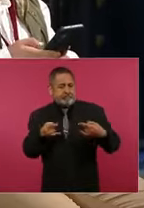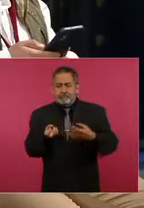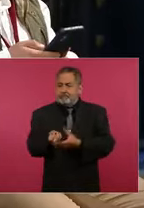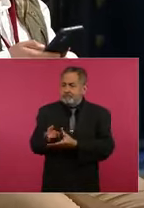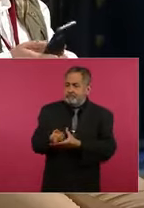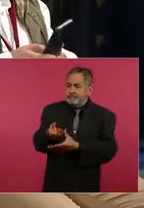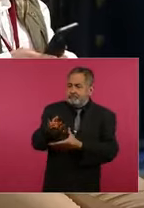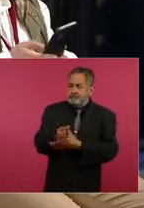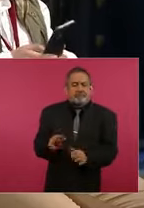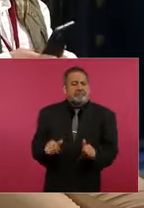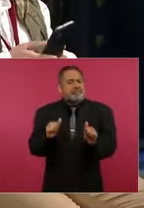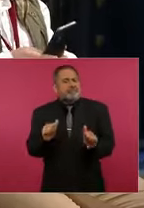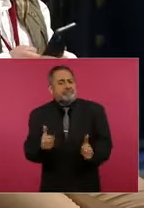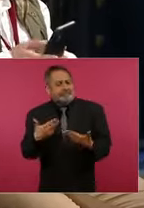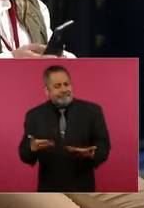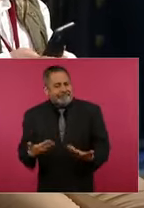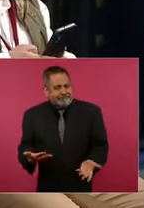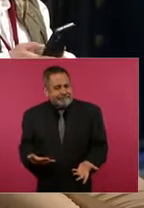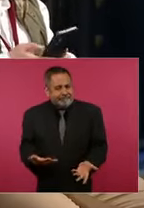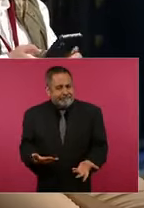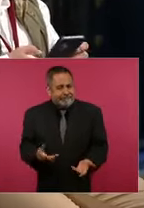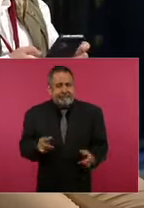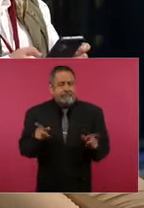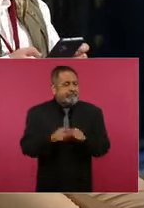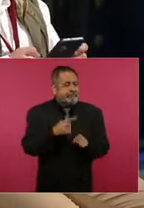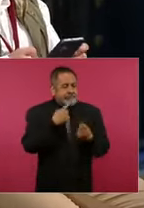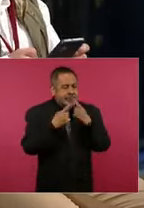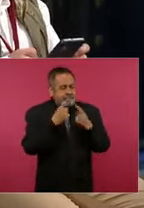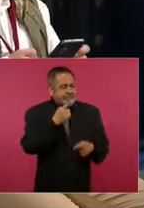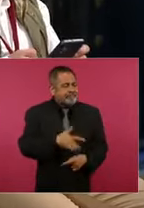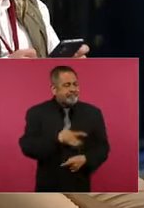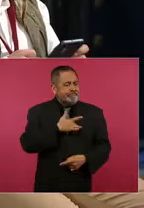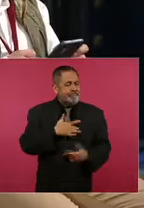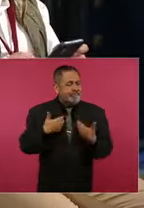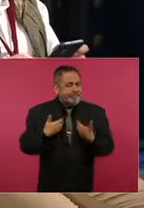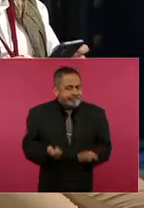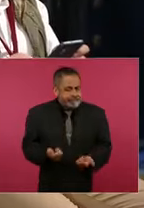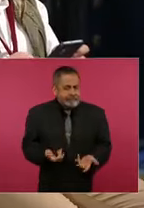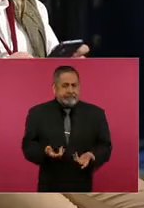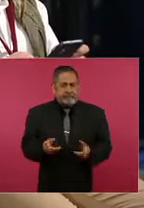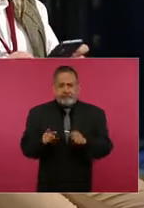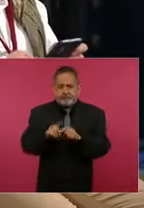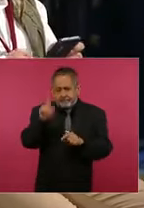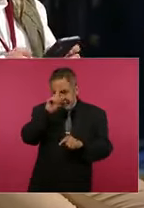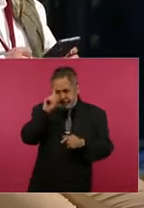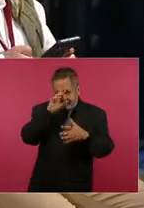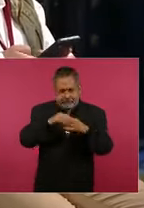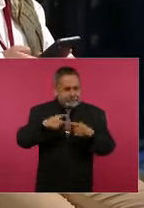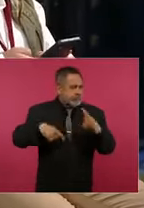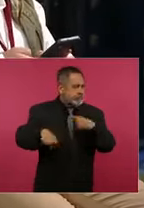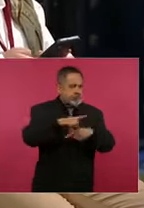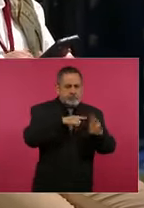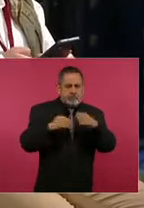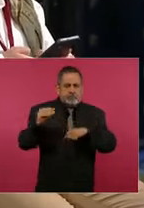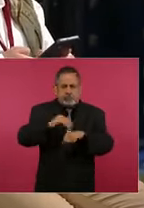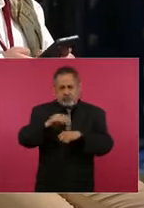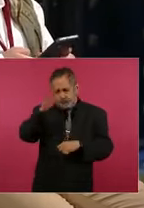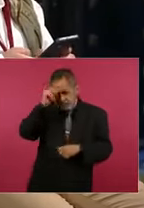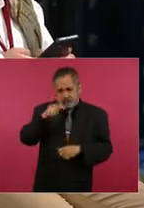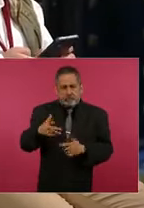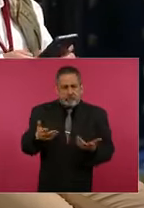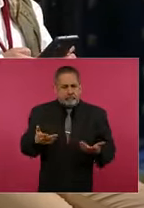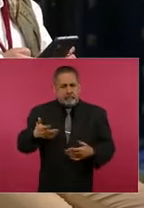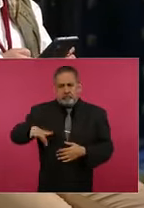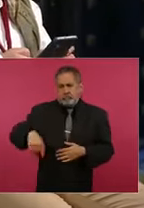son cosas que son de gestión, de sensibilidad, de que la gente se ponga de acuerdo y que, como